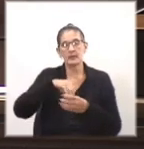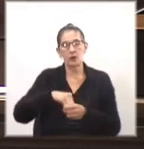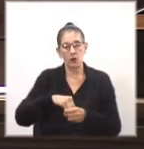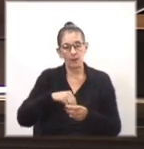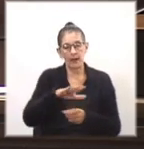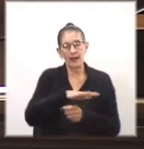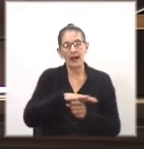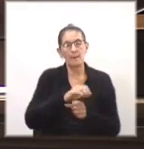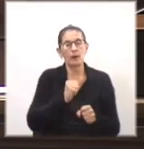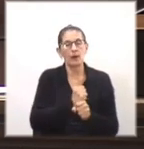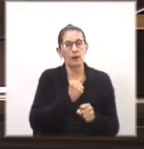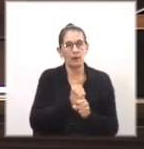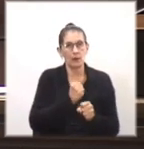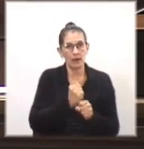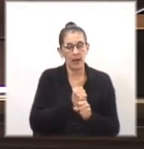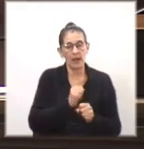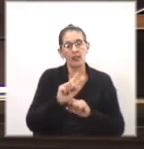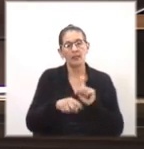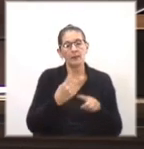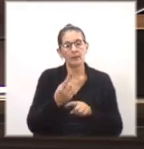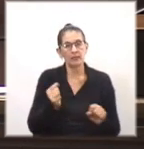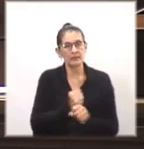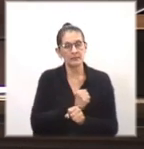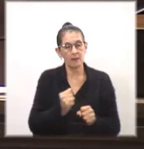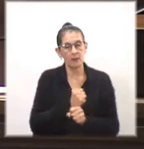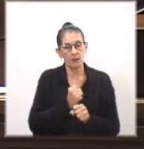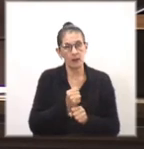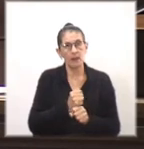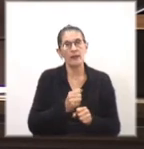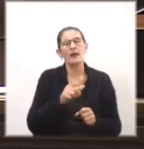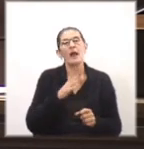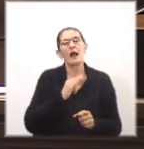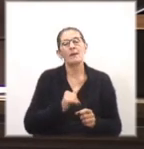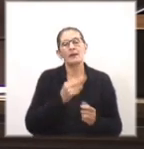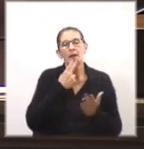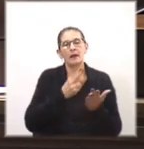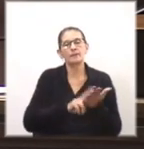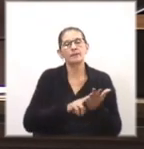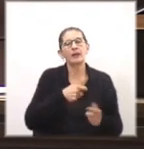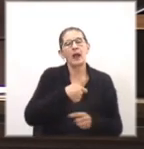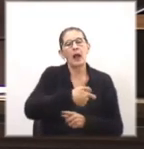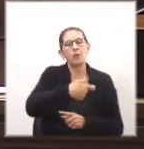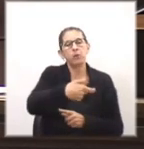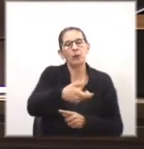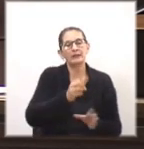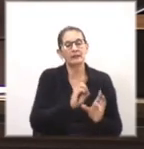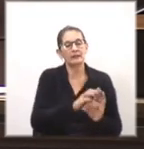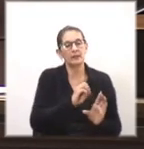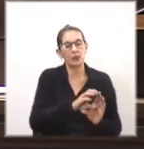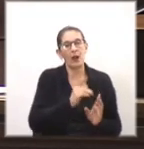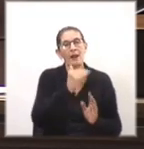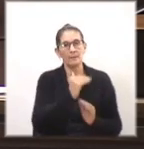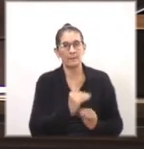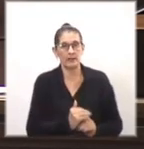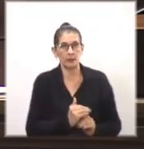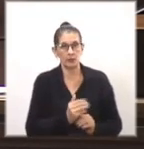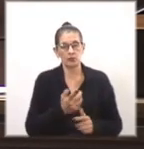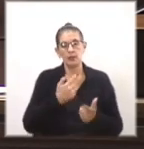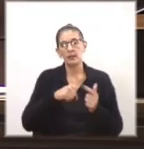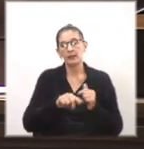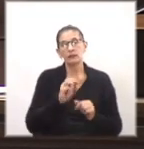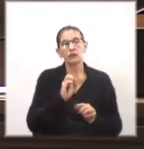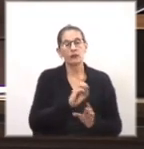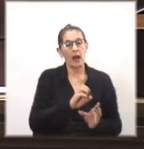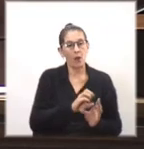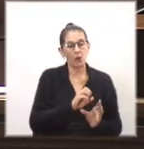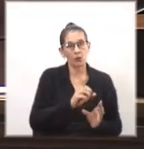laboral, luego de aprobada la reforma, habrá una disminución de la tasa de aportes a las cuentas de ahorro individual. El pilar de ahorro individual,